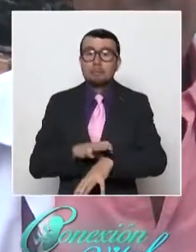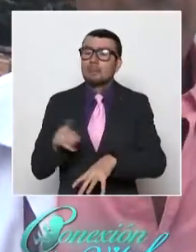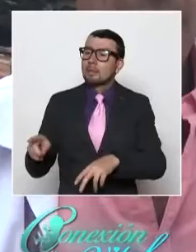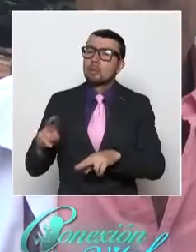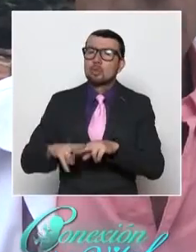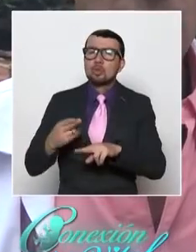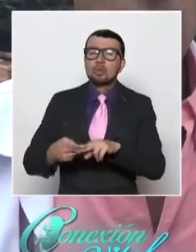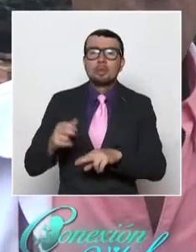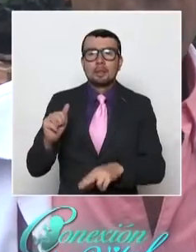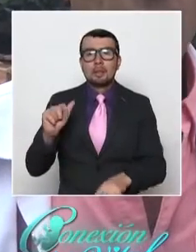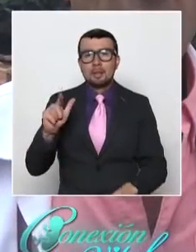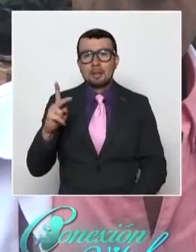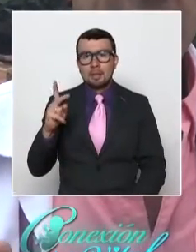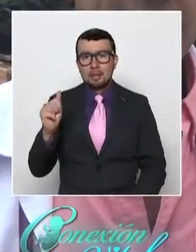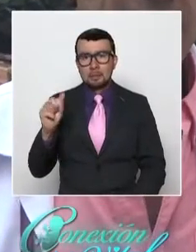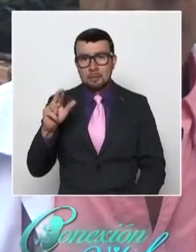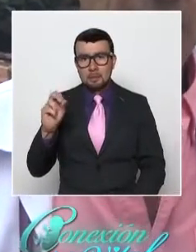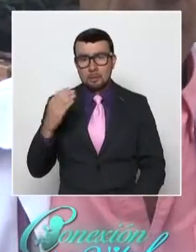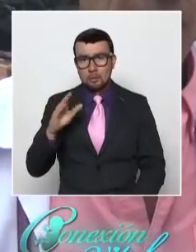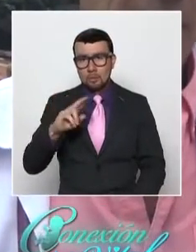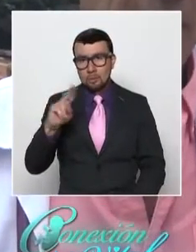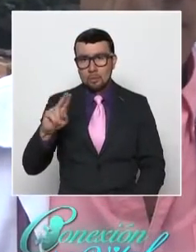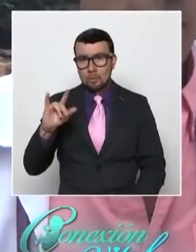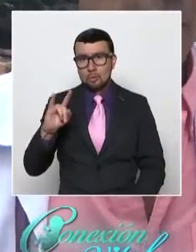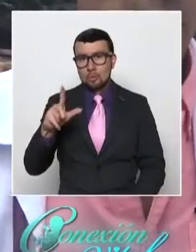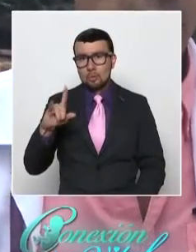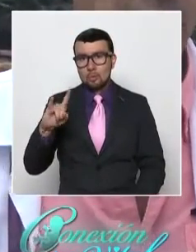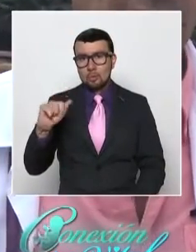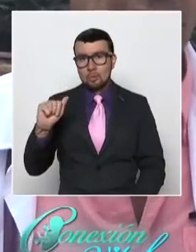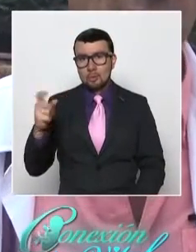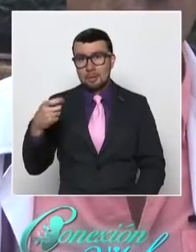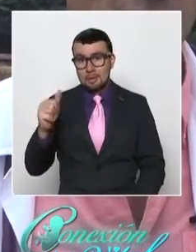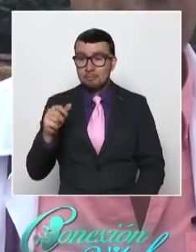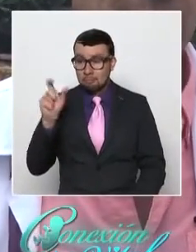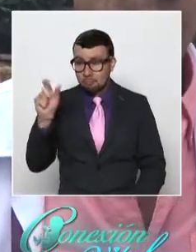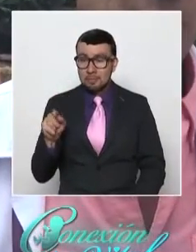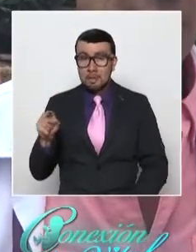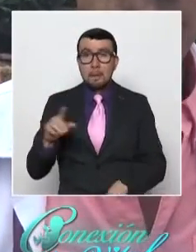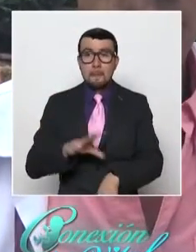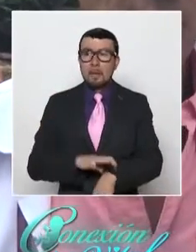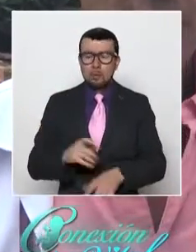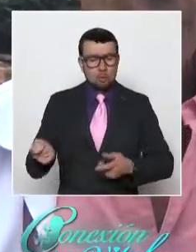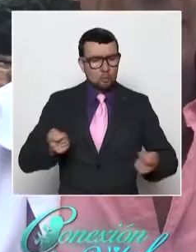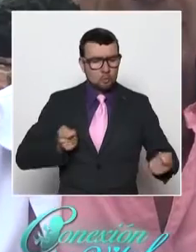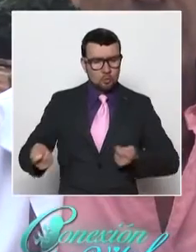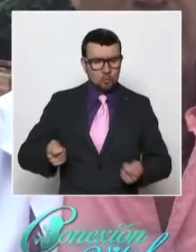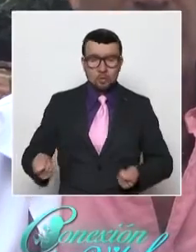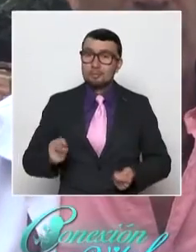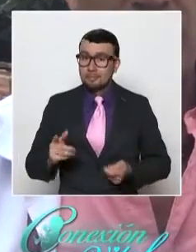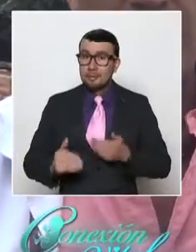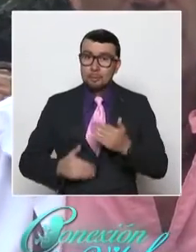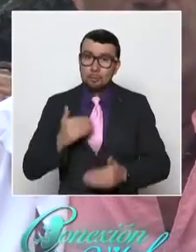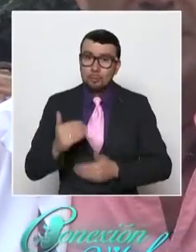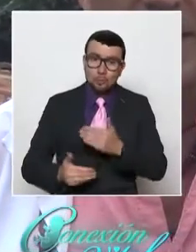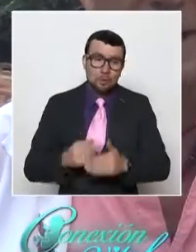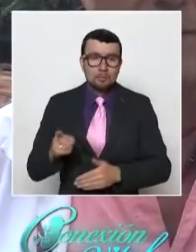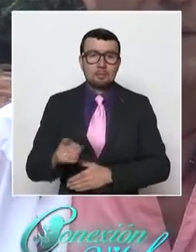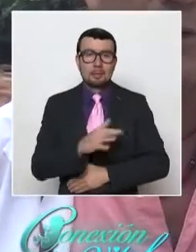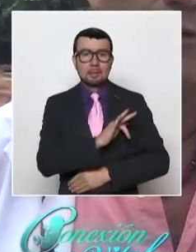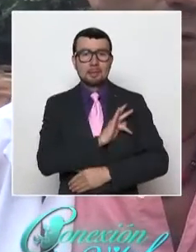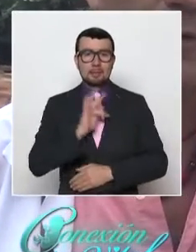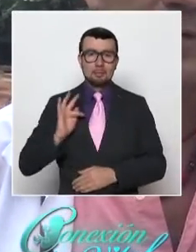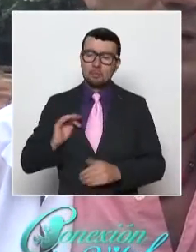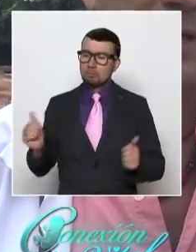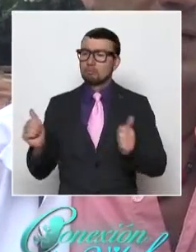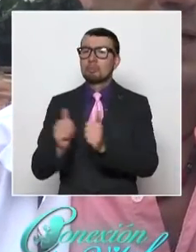sobrino Álvaro Augusto Zuluaga Rojas, que es el médico que coordina todo este proceso terapéutico acá en compañía